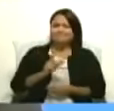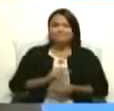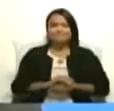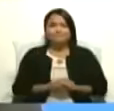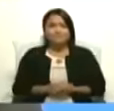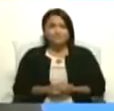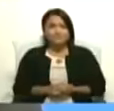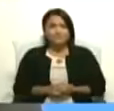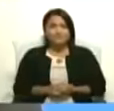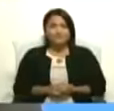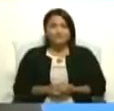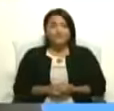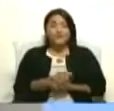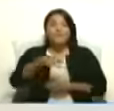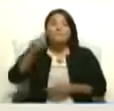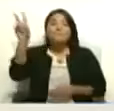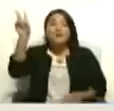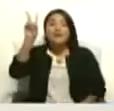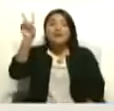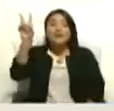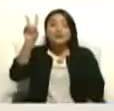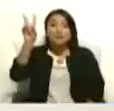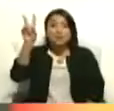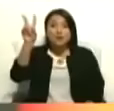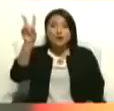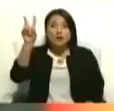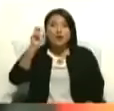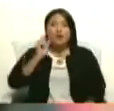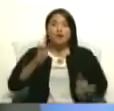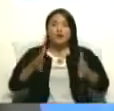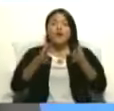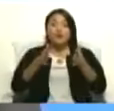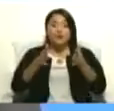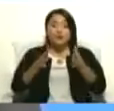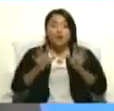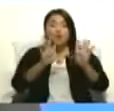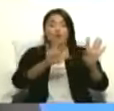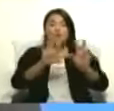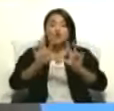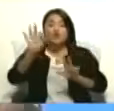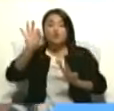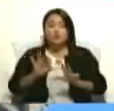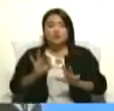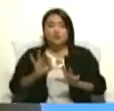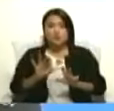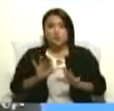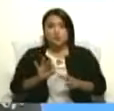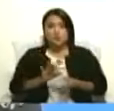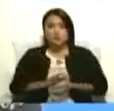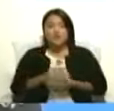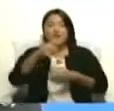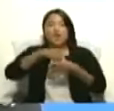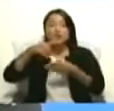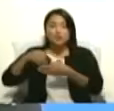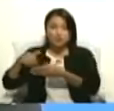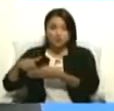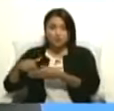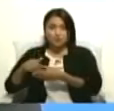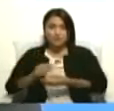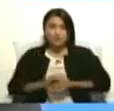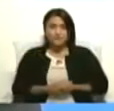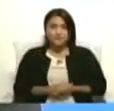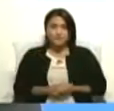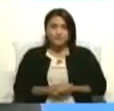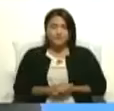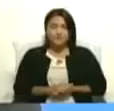no Venezuela ganó con 98 por de los votos el